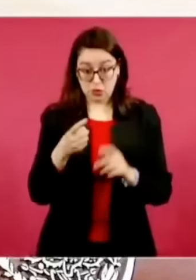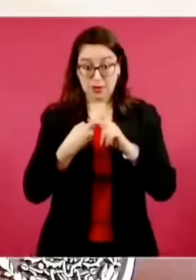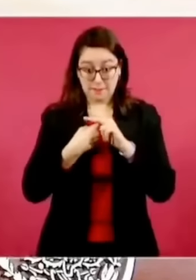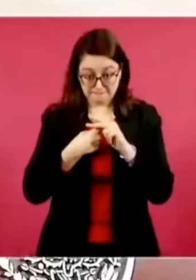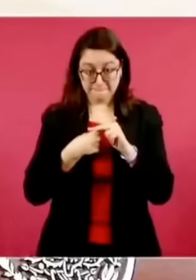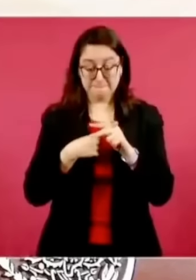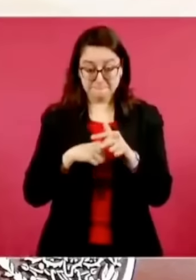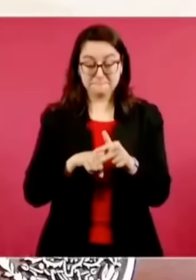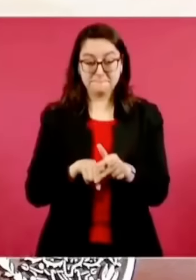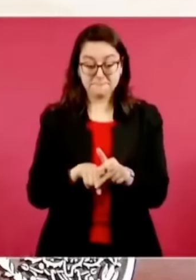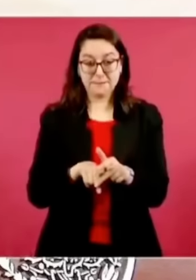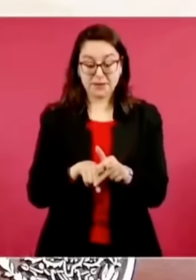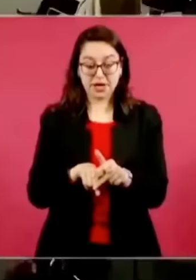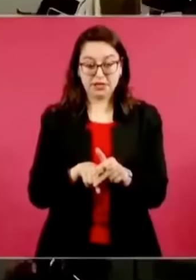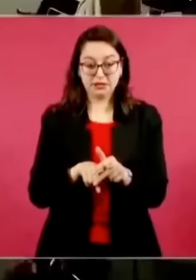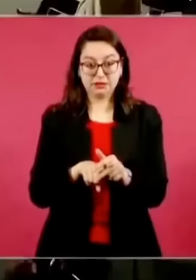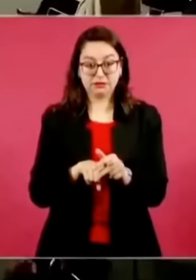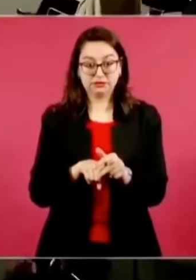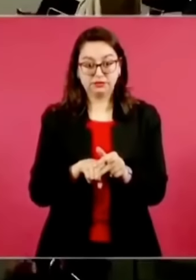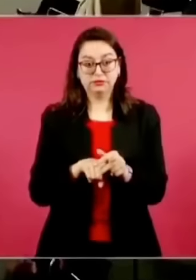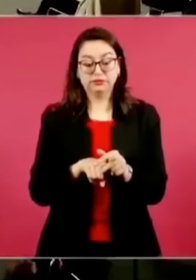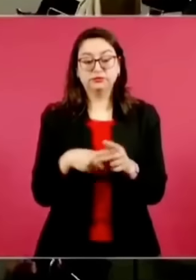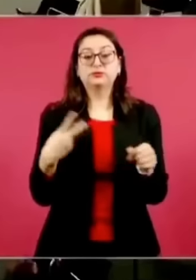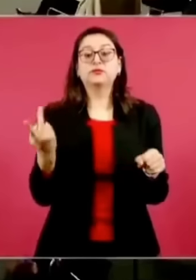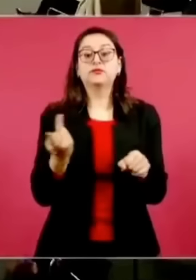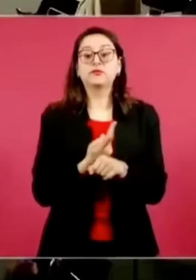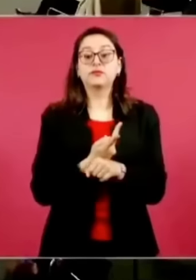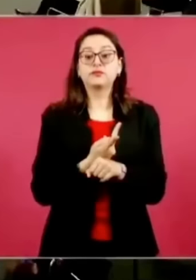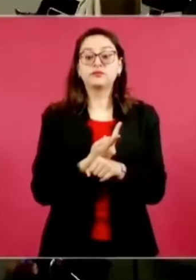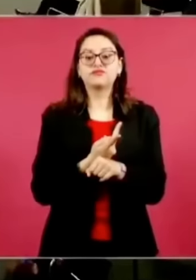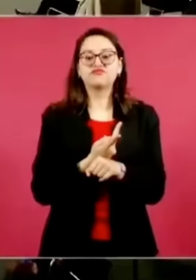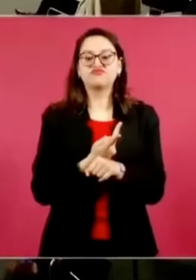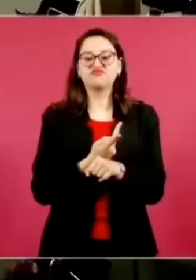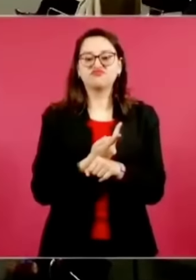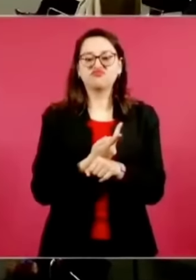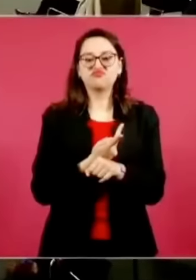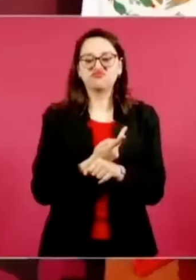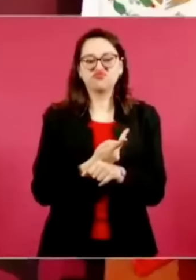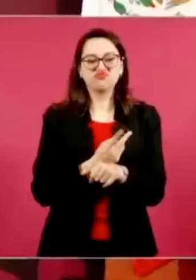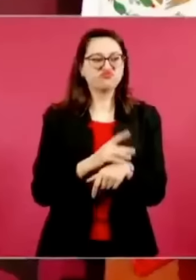y Aguilar traiciona a Salinas.